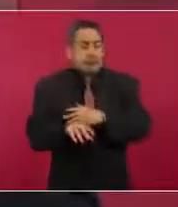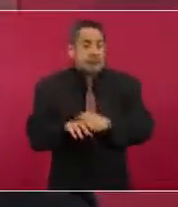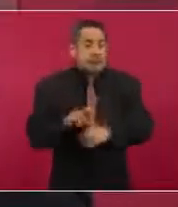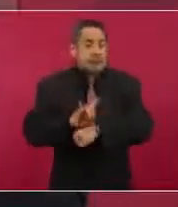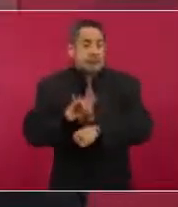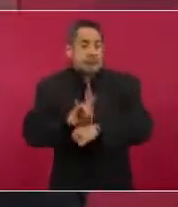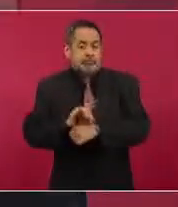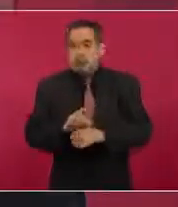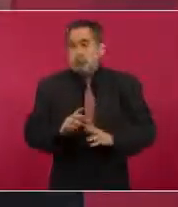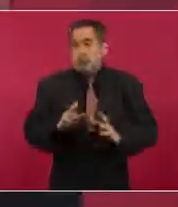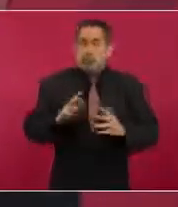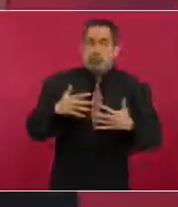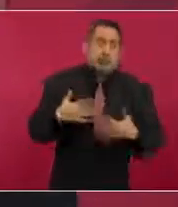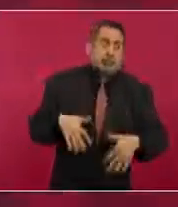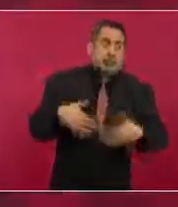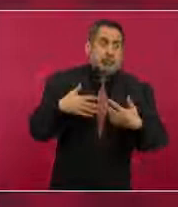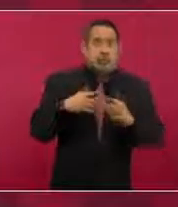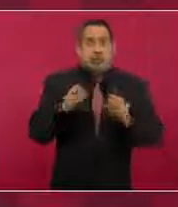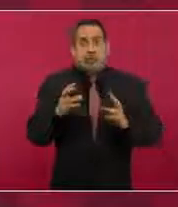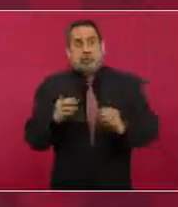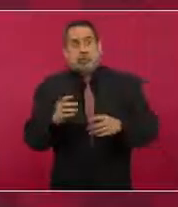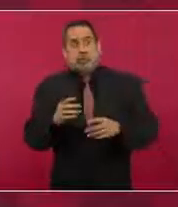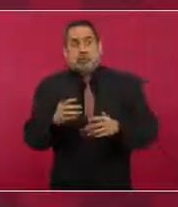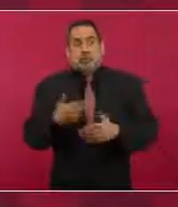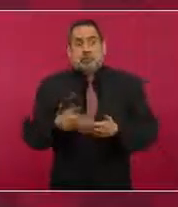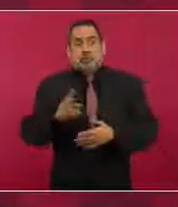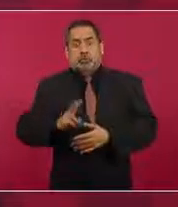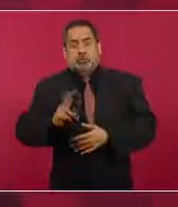Oh, qué bárbaro. Ahora sí,